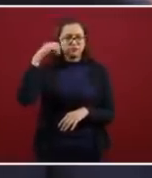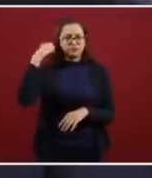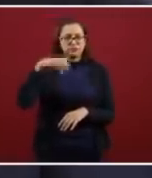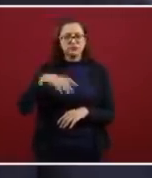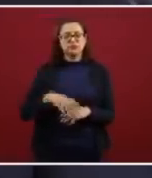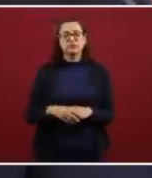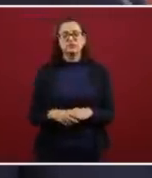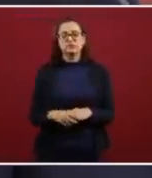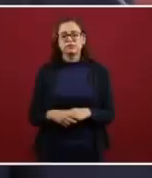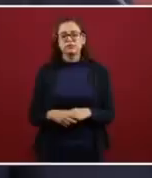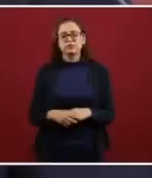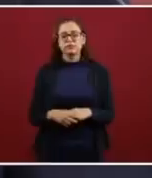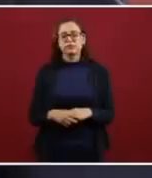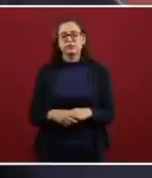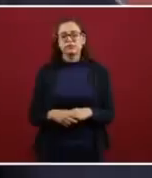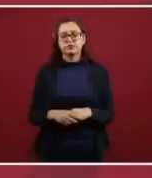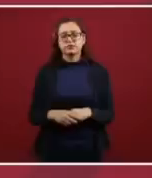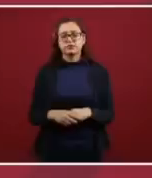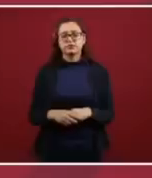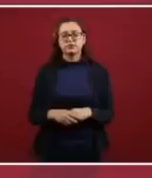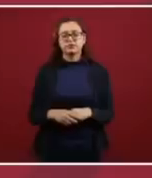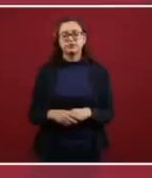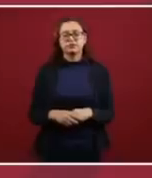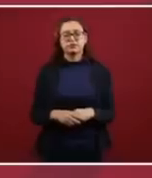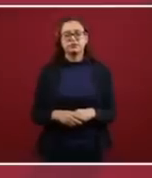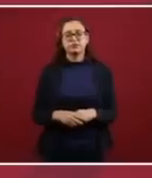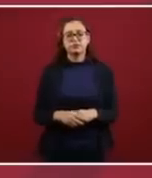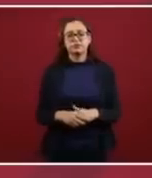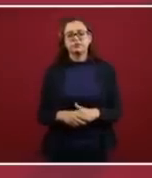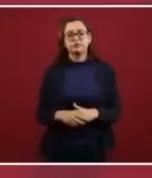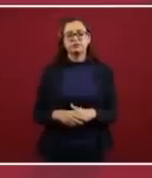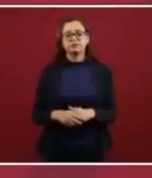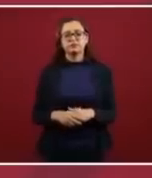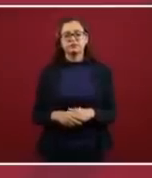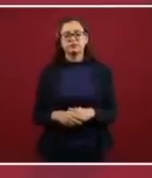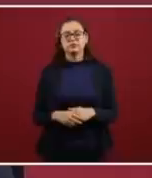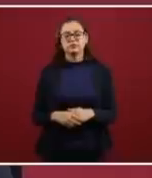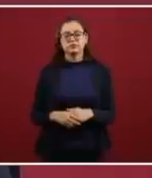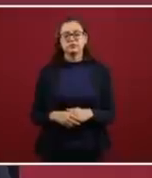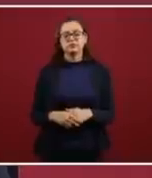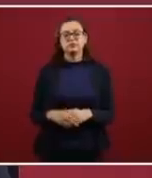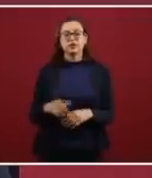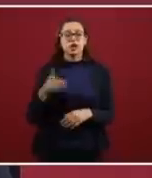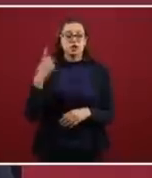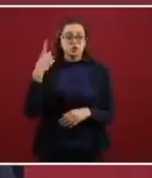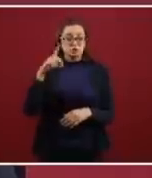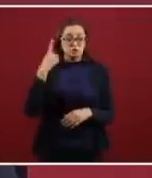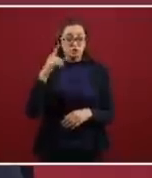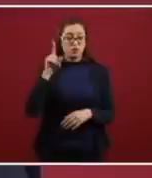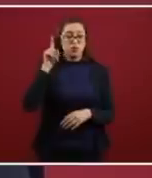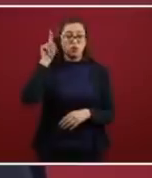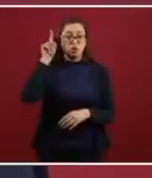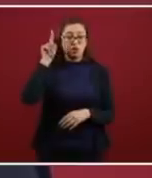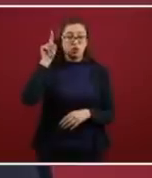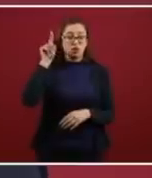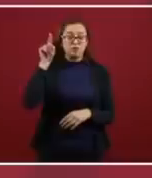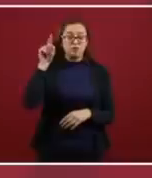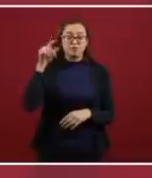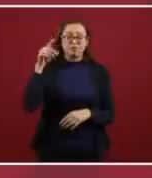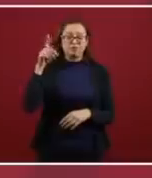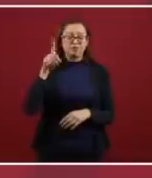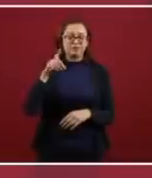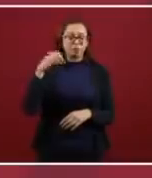vamos a tener una reunión con todos los presidentes municipales de Oaxaca. Aprovecho para